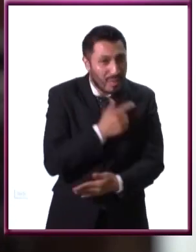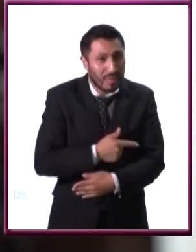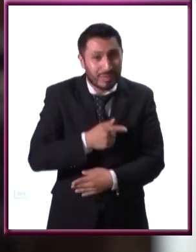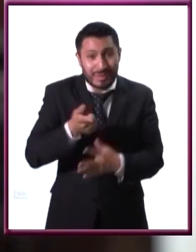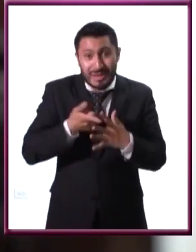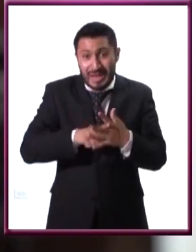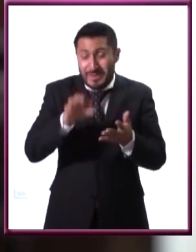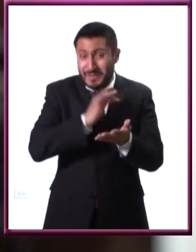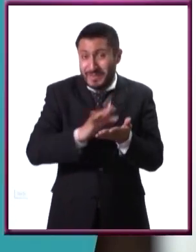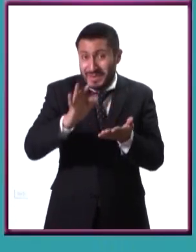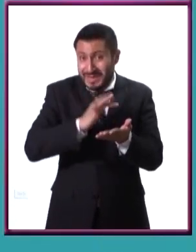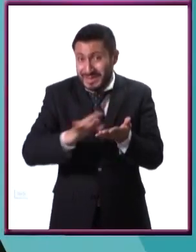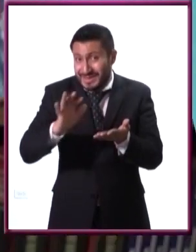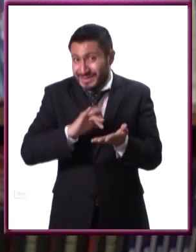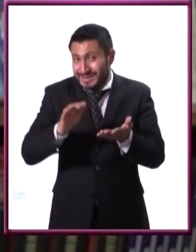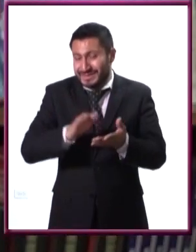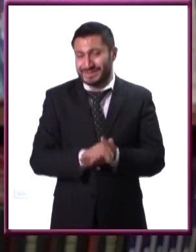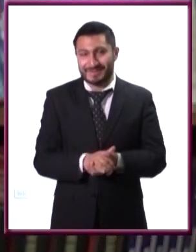a leer.